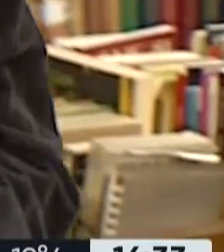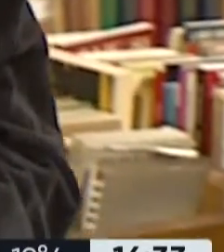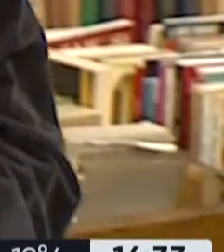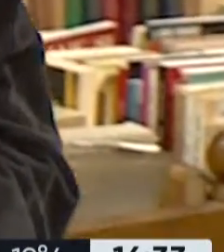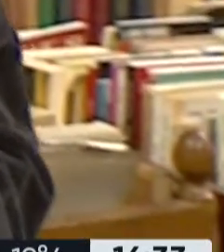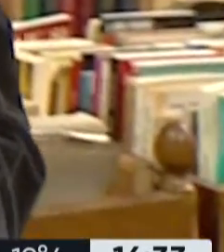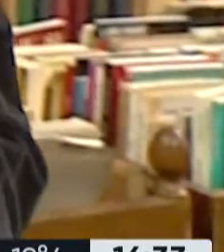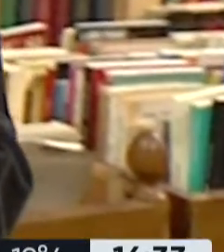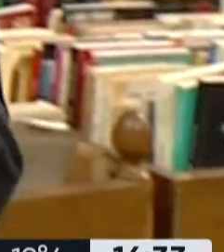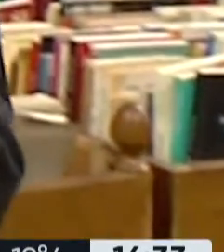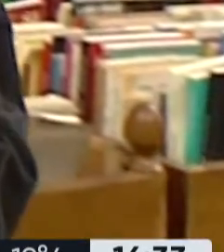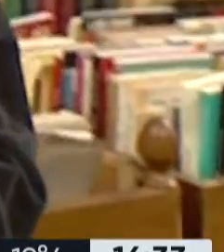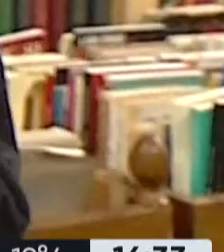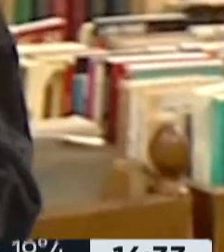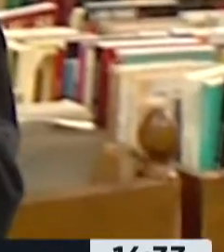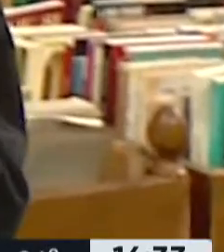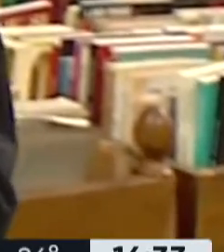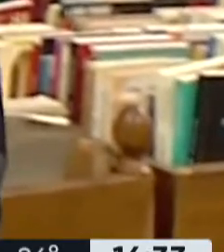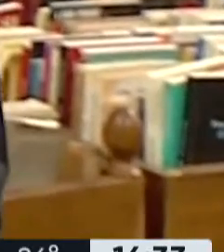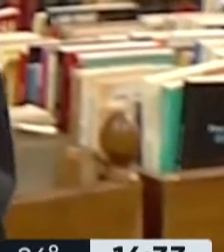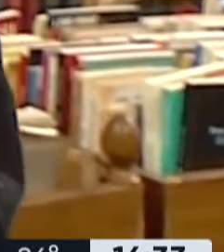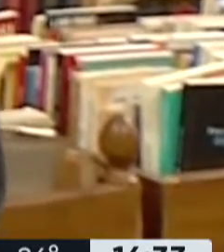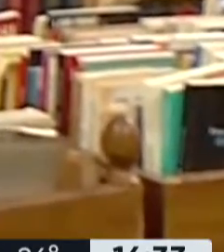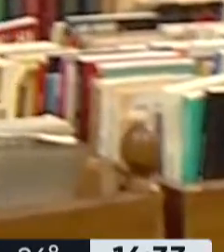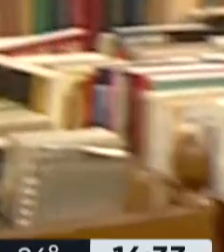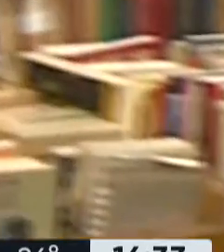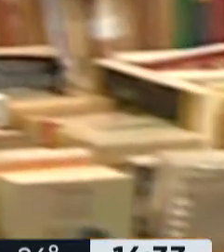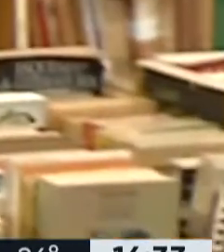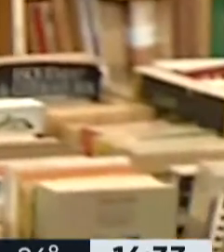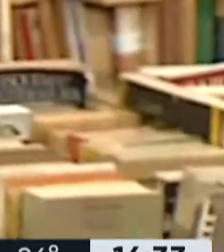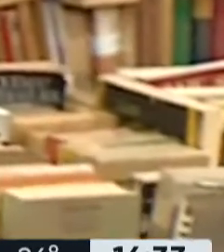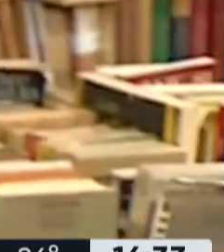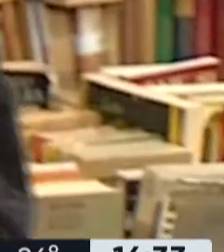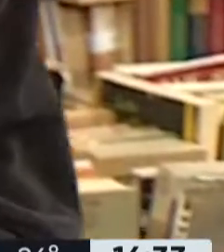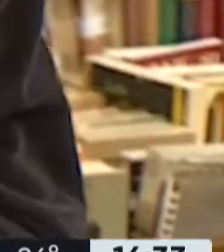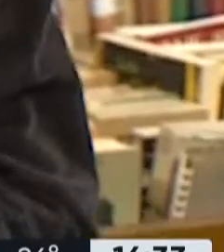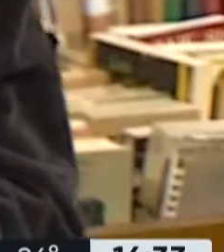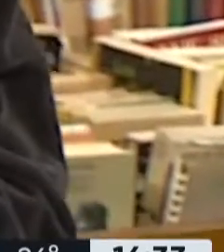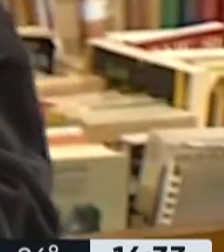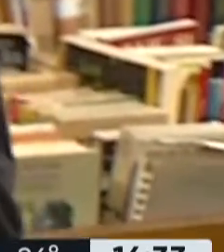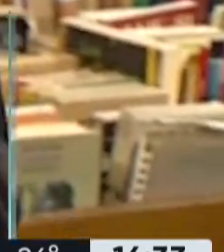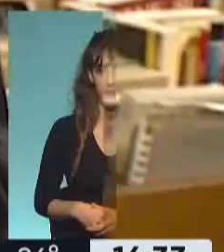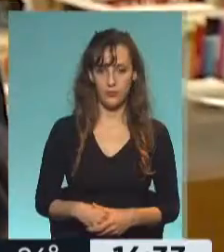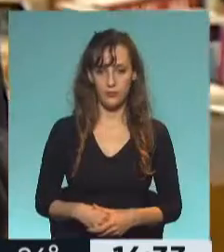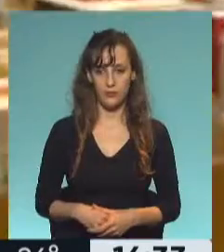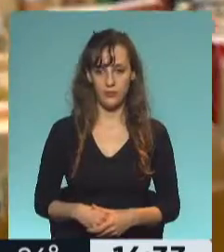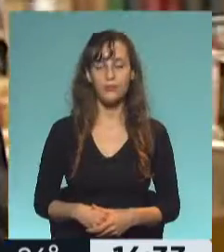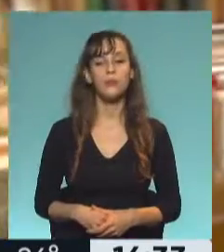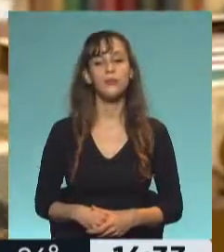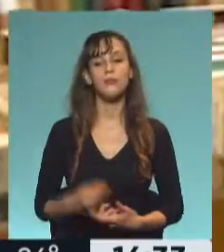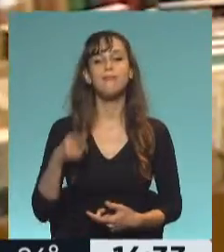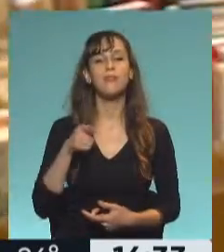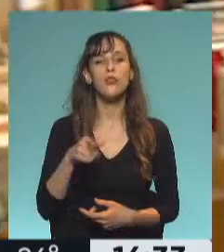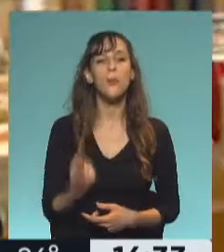Rayuela, bueno, uno de los libros más lindos, ¿no? Que hemos leído. Se lleva al cielo. Sí, digo, esa es una primera